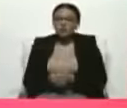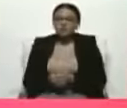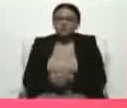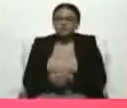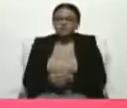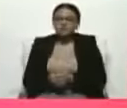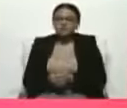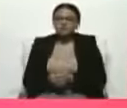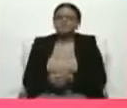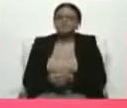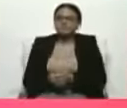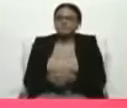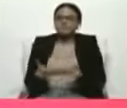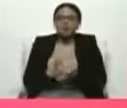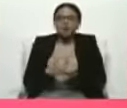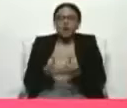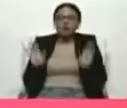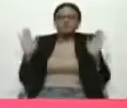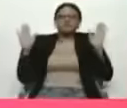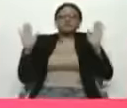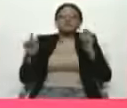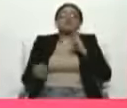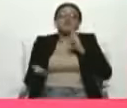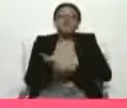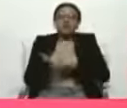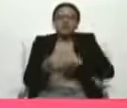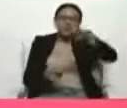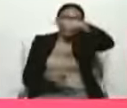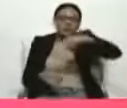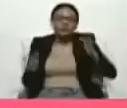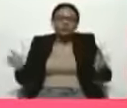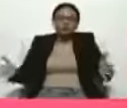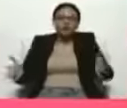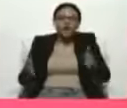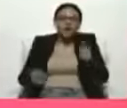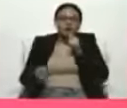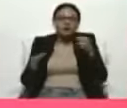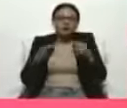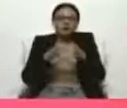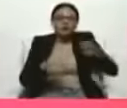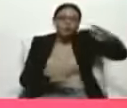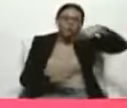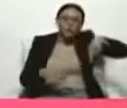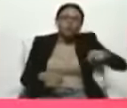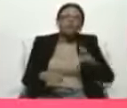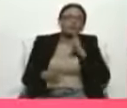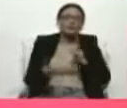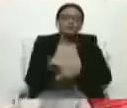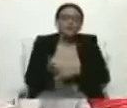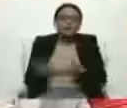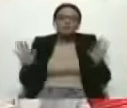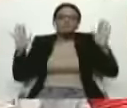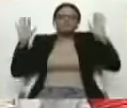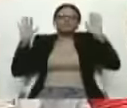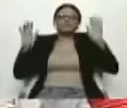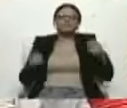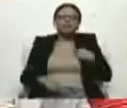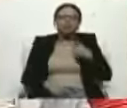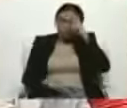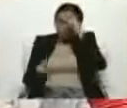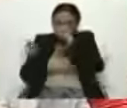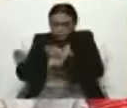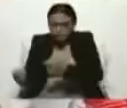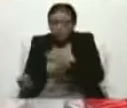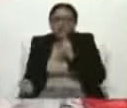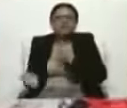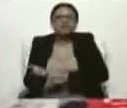ríndanse que están rodeados, le vamos a decir nosotros. Ríndanse que están rodeados. El chavismo nuevamente, como